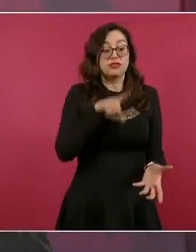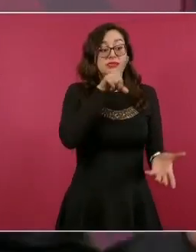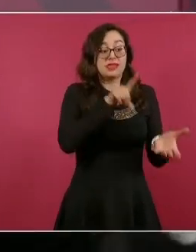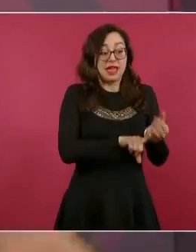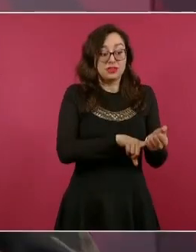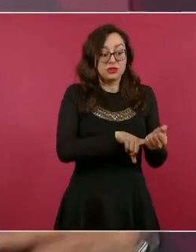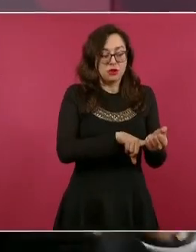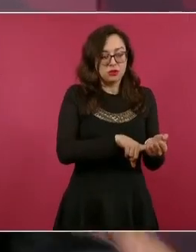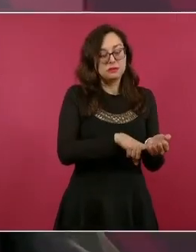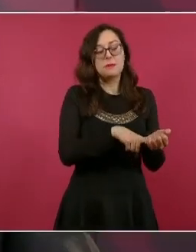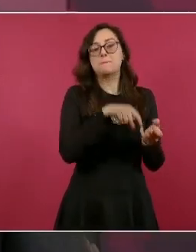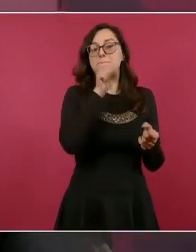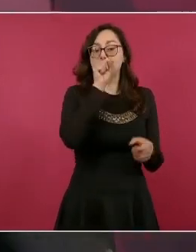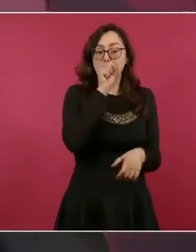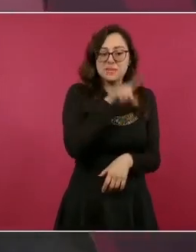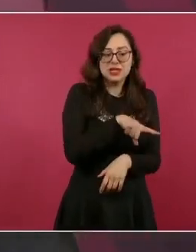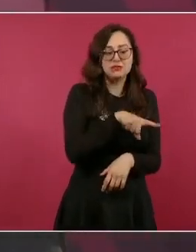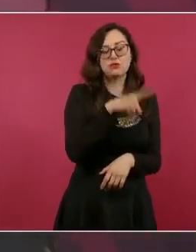Incluso